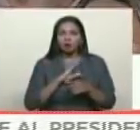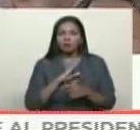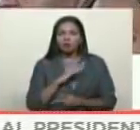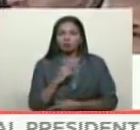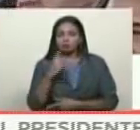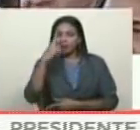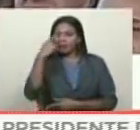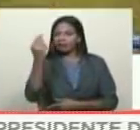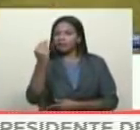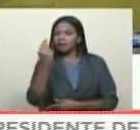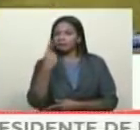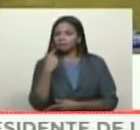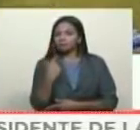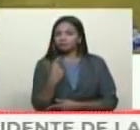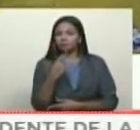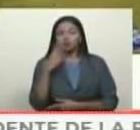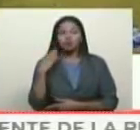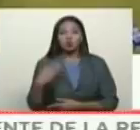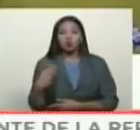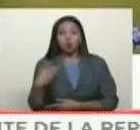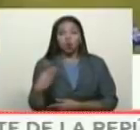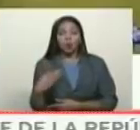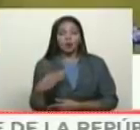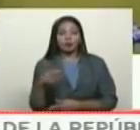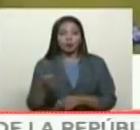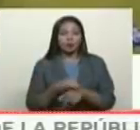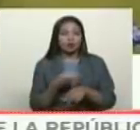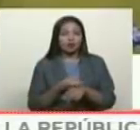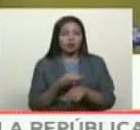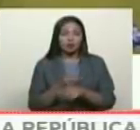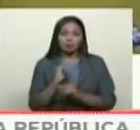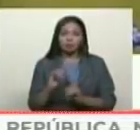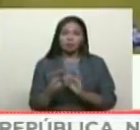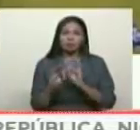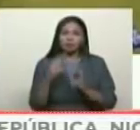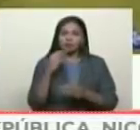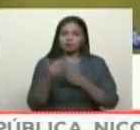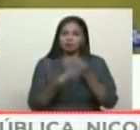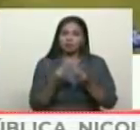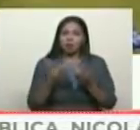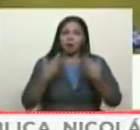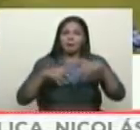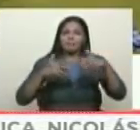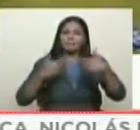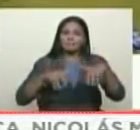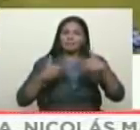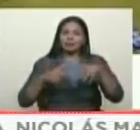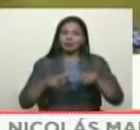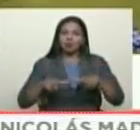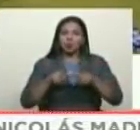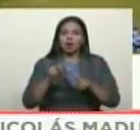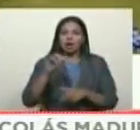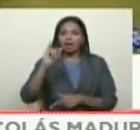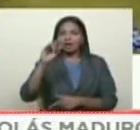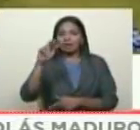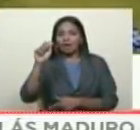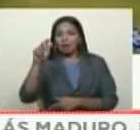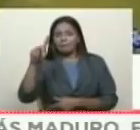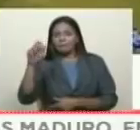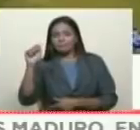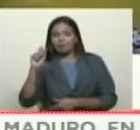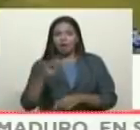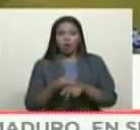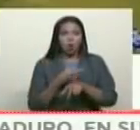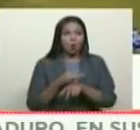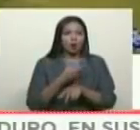Edwin Rojas, joven gobernador. En estos días hicieron tremenda marcha en Irapa. Gobernador del